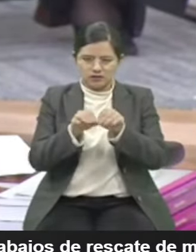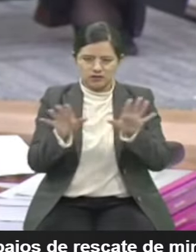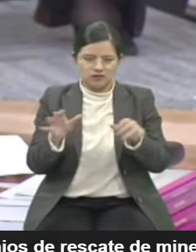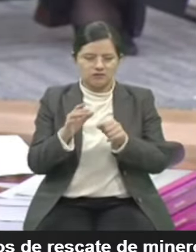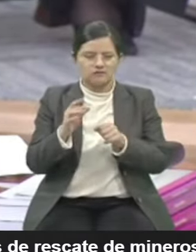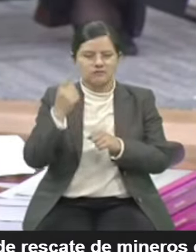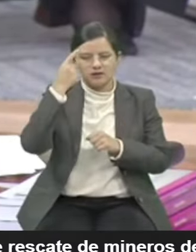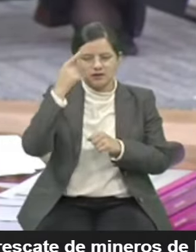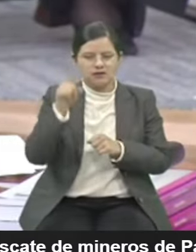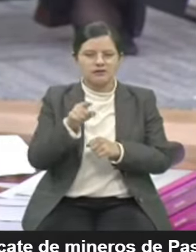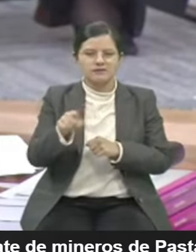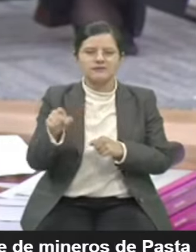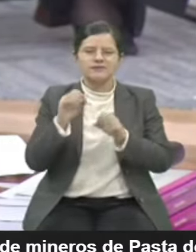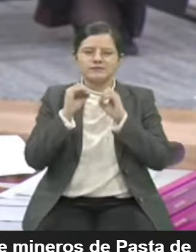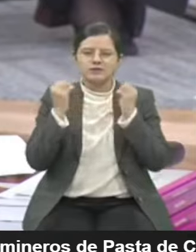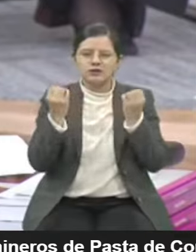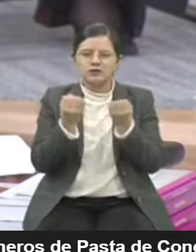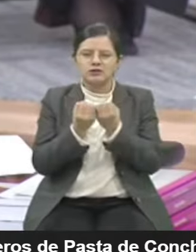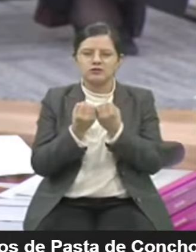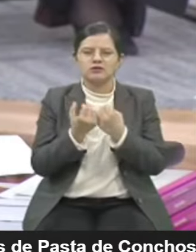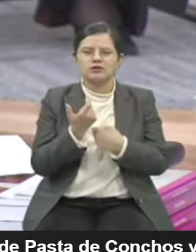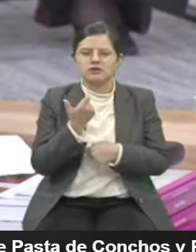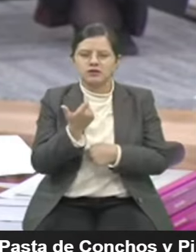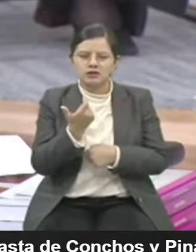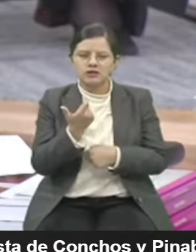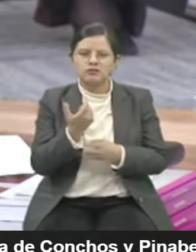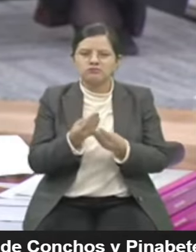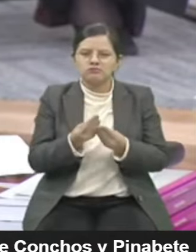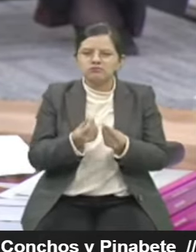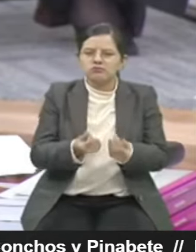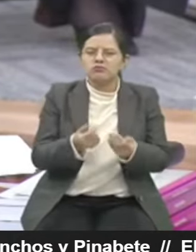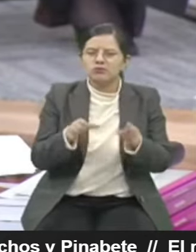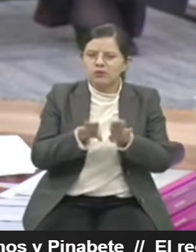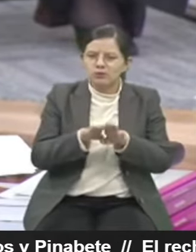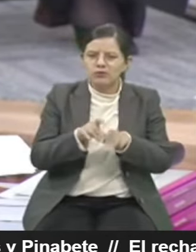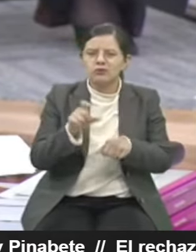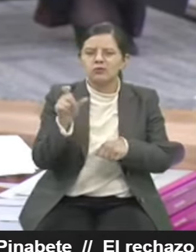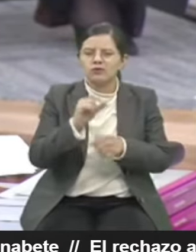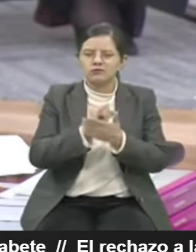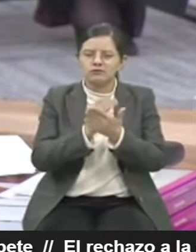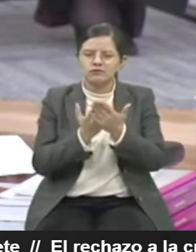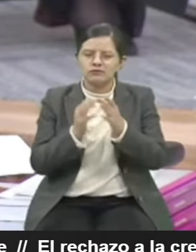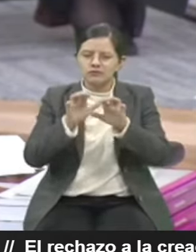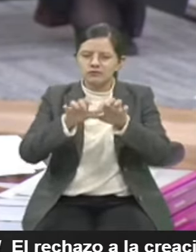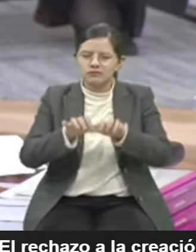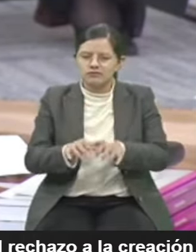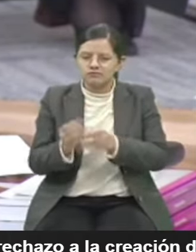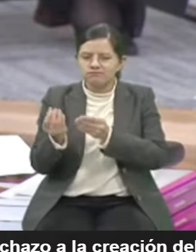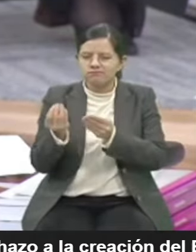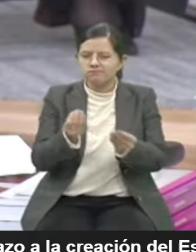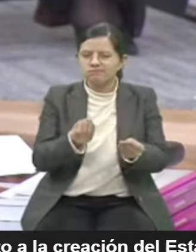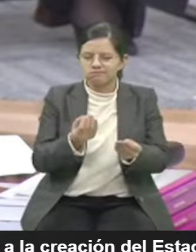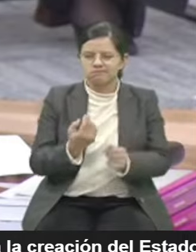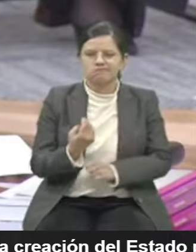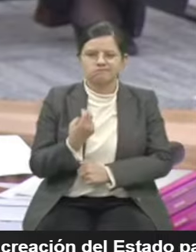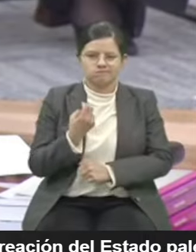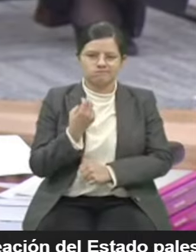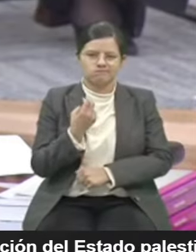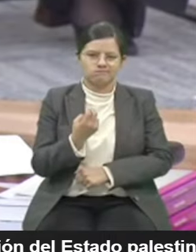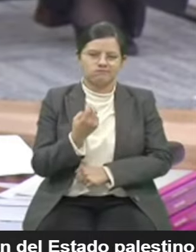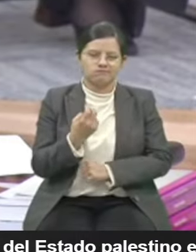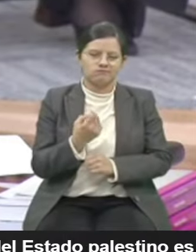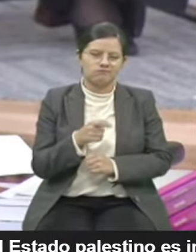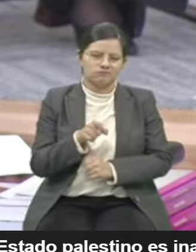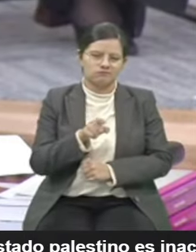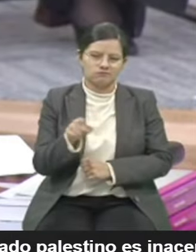claros respecto de qué Y cómo y cuándo lo tienen que informar dice sí 30 días pero Estableciendo eh claramente